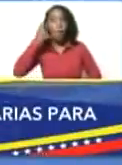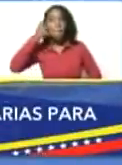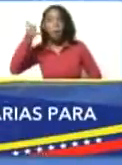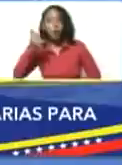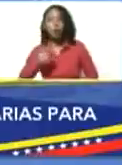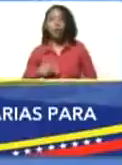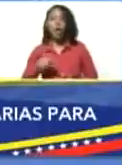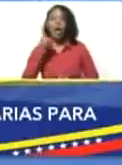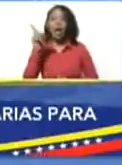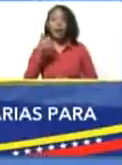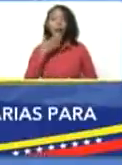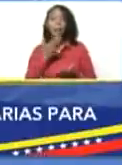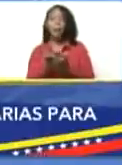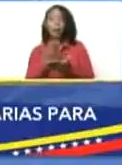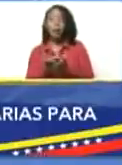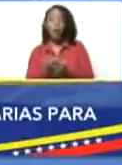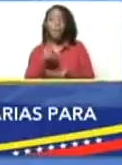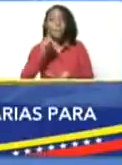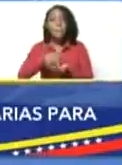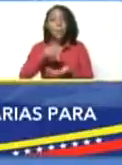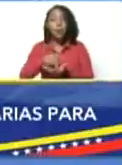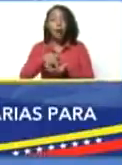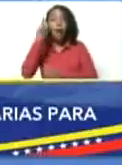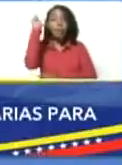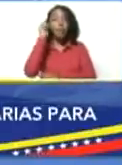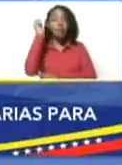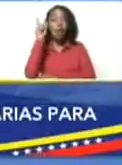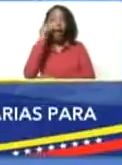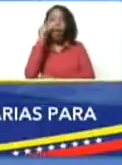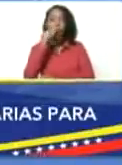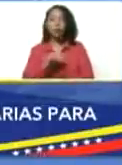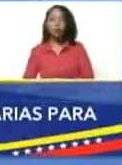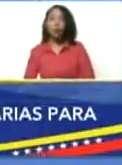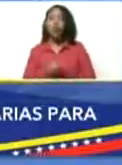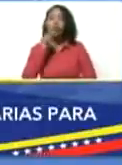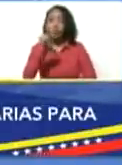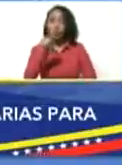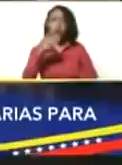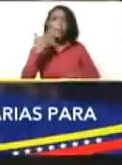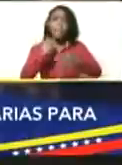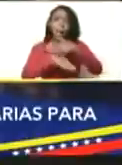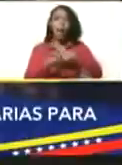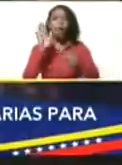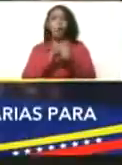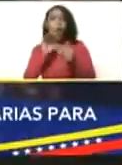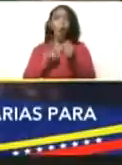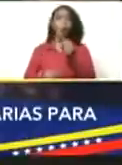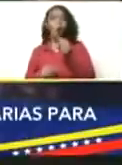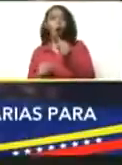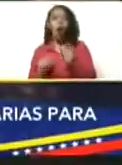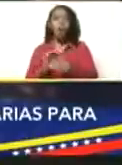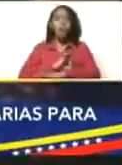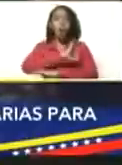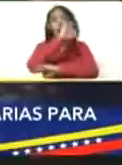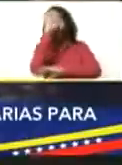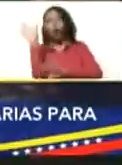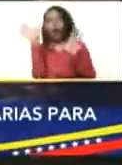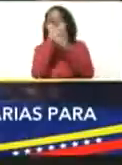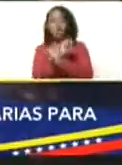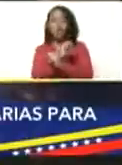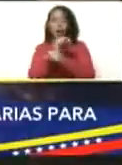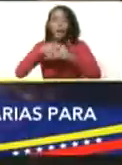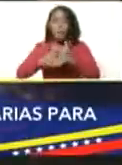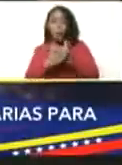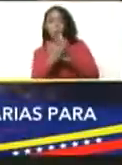Cristóbal, te están proponiendo como candidato a diputado. Tú que te la pasas cantando todas las noches, que